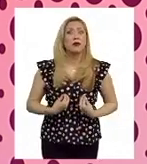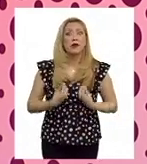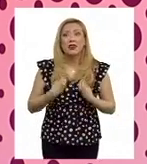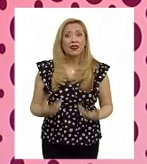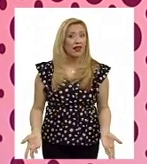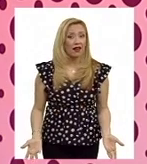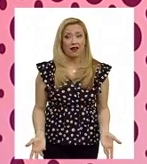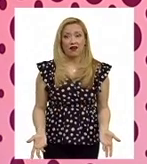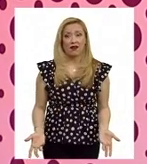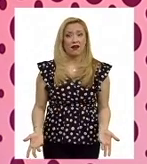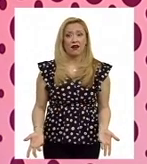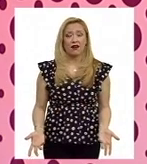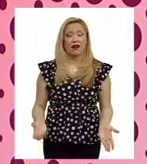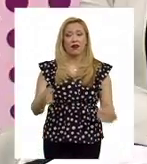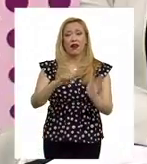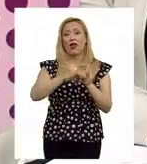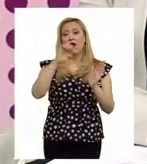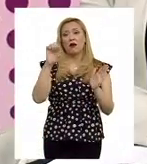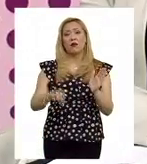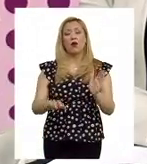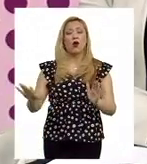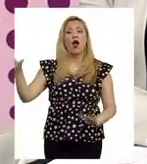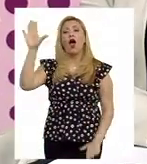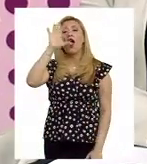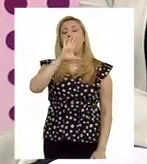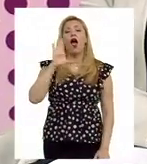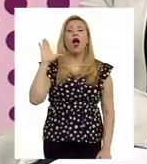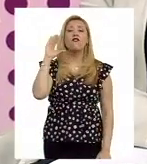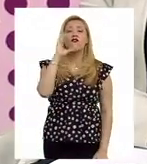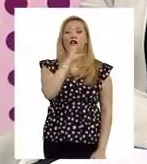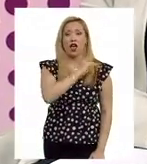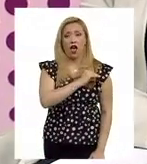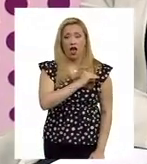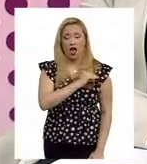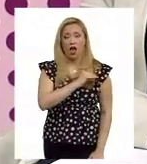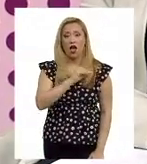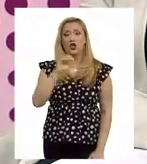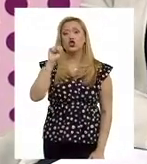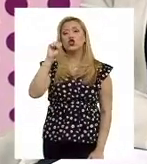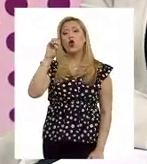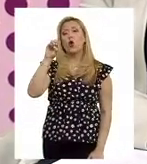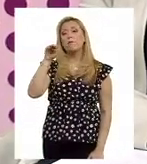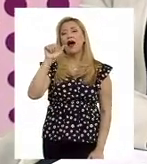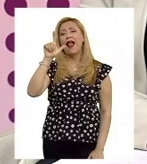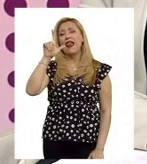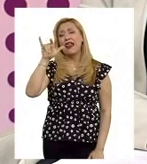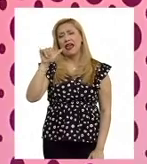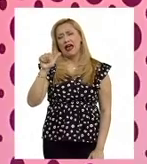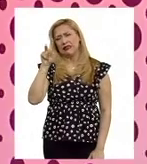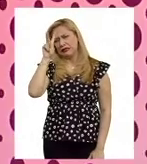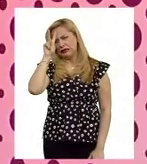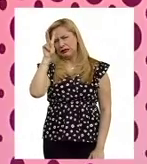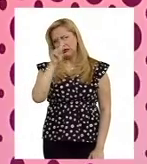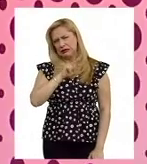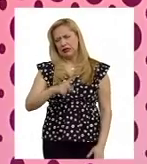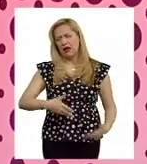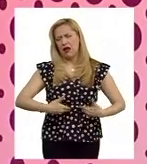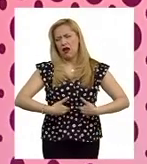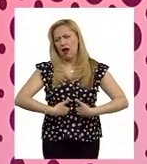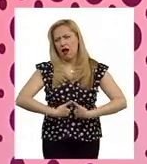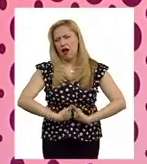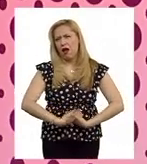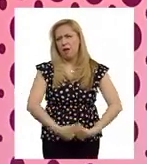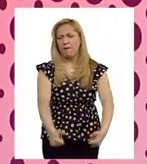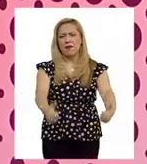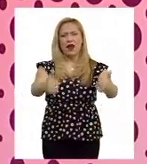Por ejemplo, en regiones de África, de Somalia, por ejemplo, o hemos visto de Etiopía en el pasado, cuando hay